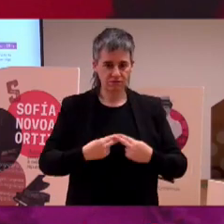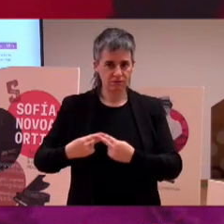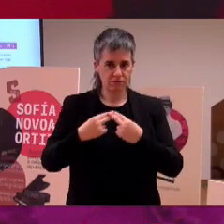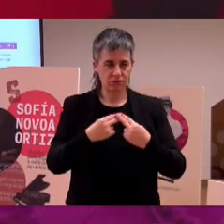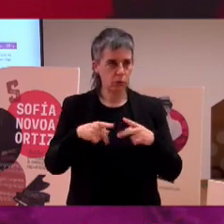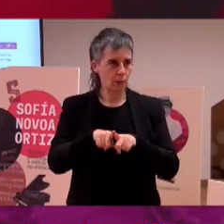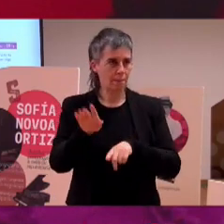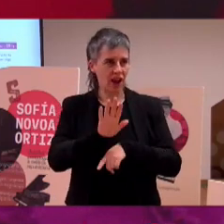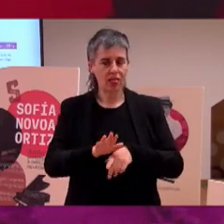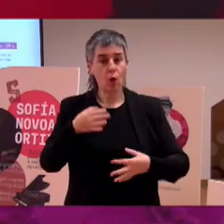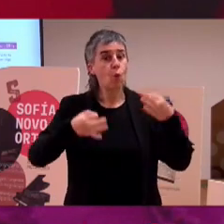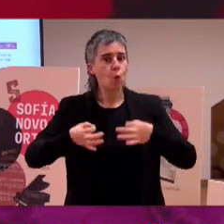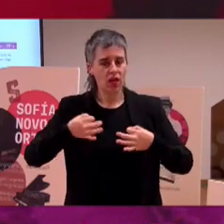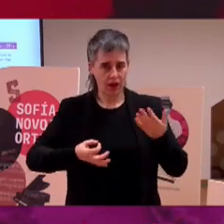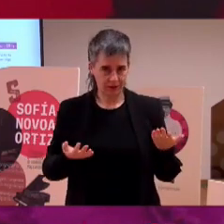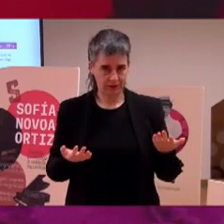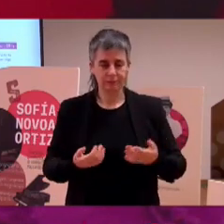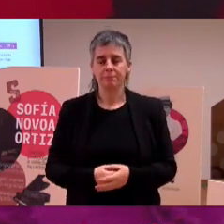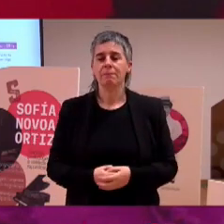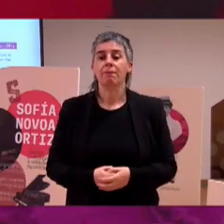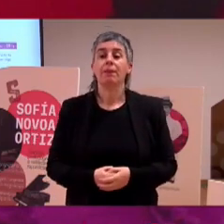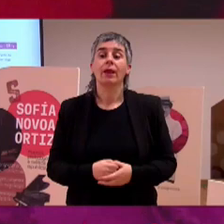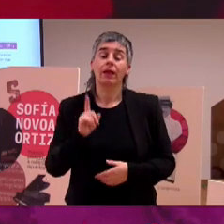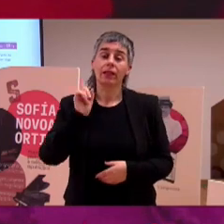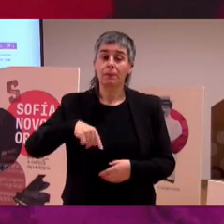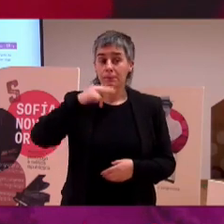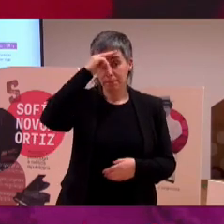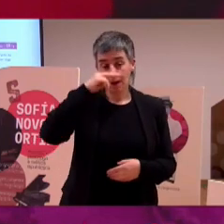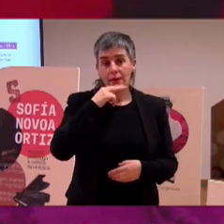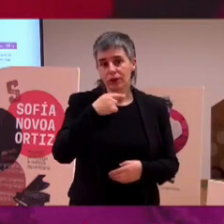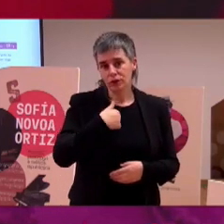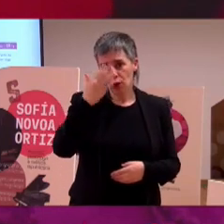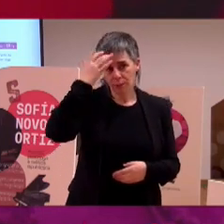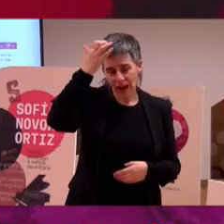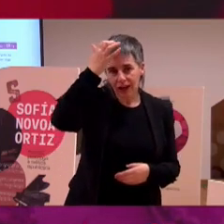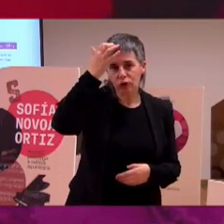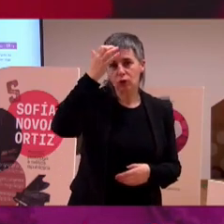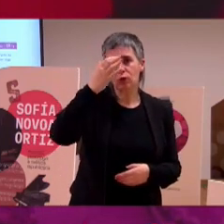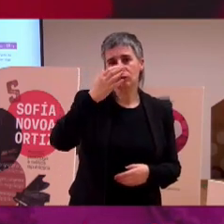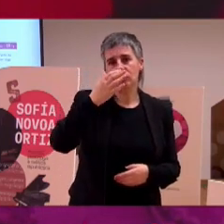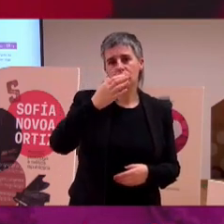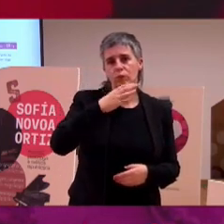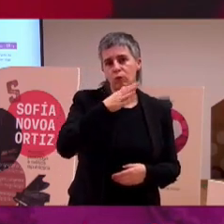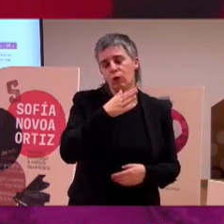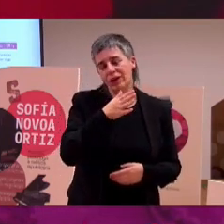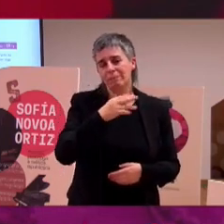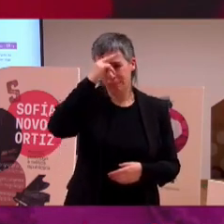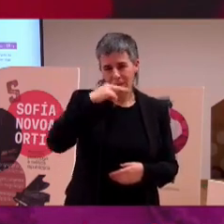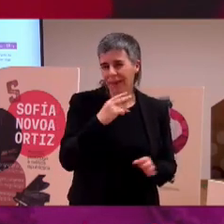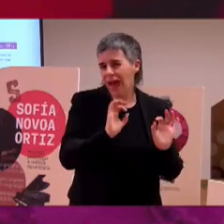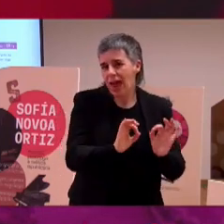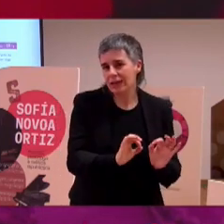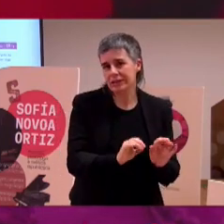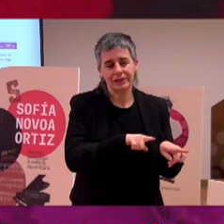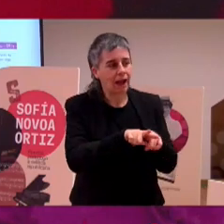xuzgarme. Porque tamén o pai, eu me imagino, porque fulanita está facendo isto. Fíxate, porque en algún